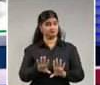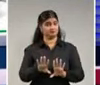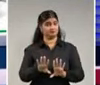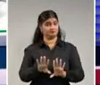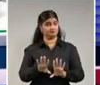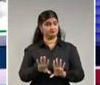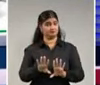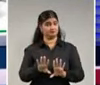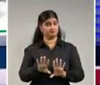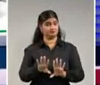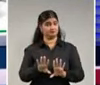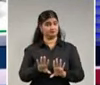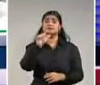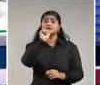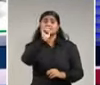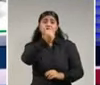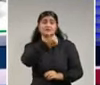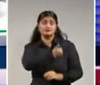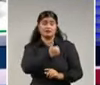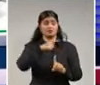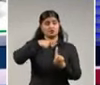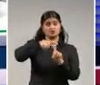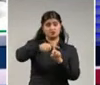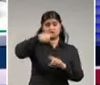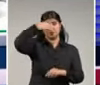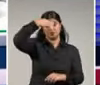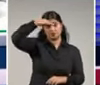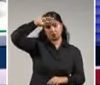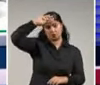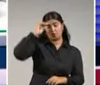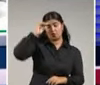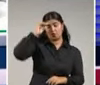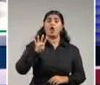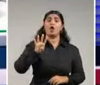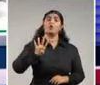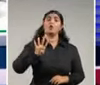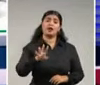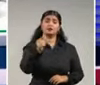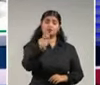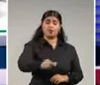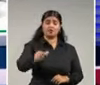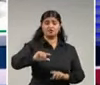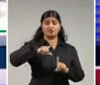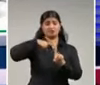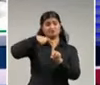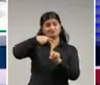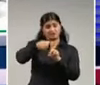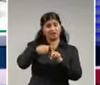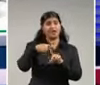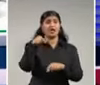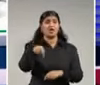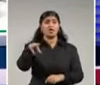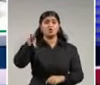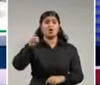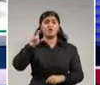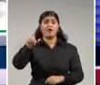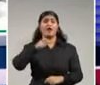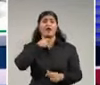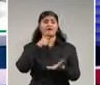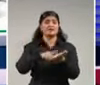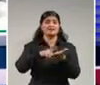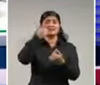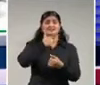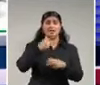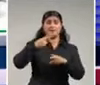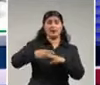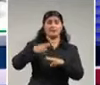se identificaron en la nación 4 casos importados de la variante Omicron en el municipio de Centro Habana. Estos casos